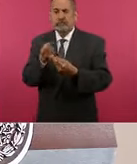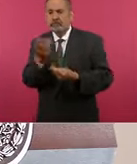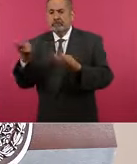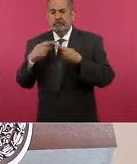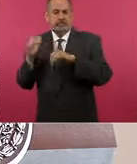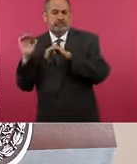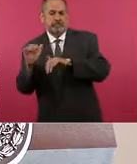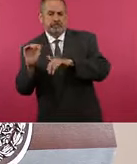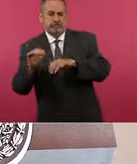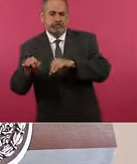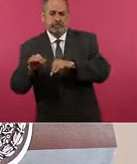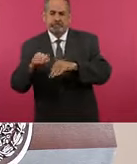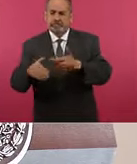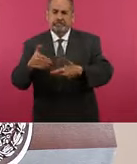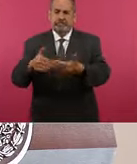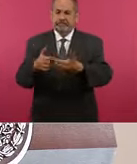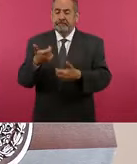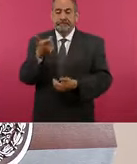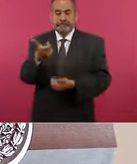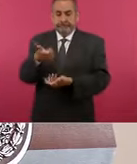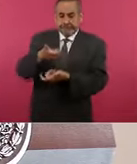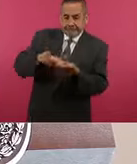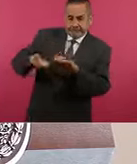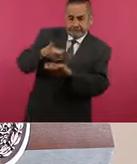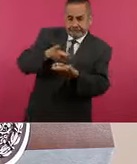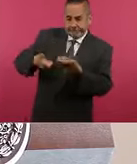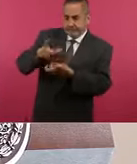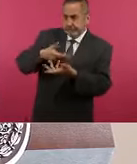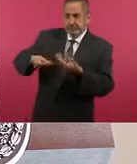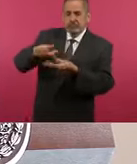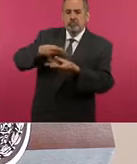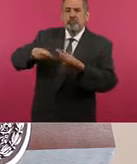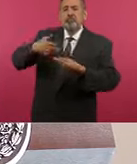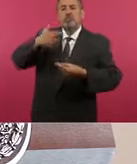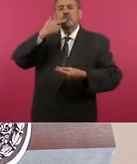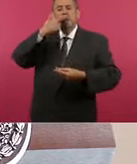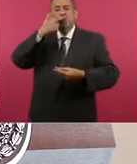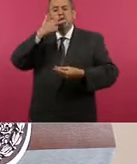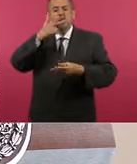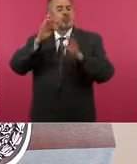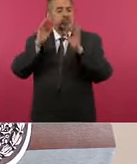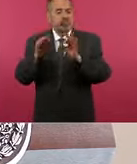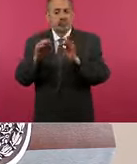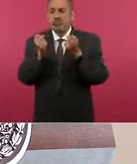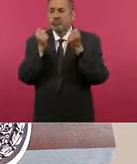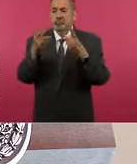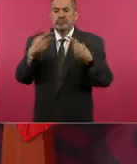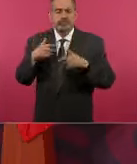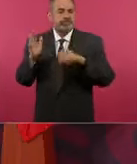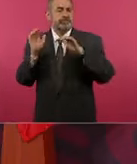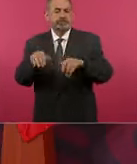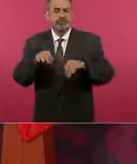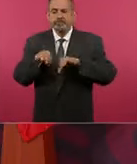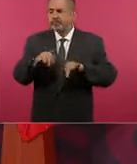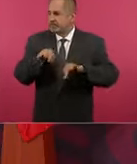la industria de la construcción reactiva la economía rápido, genera muchísimos empleos